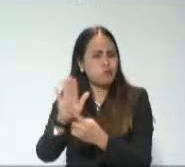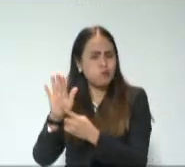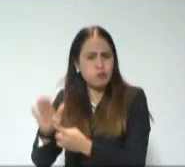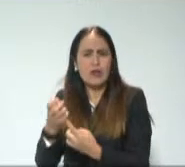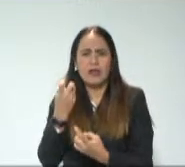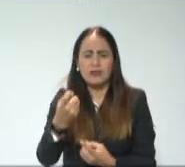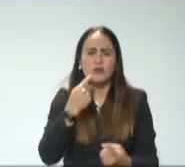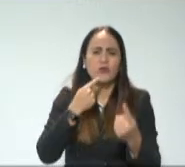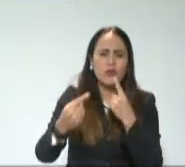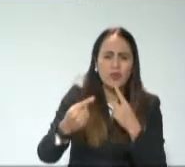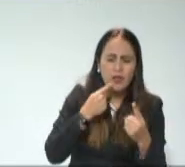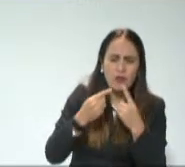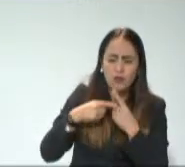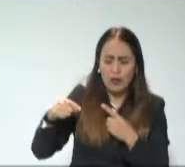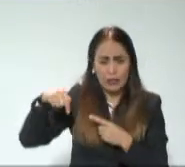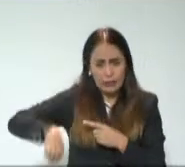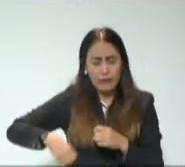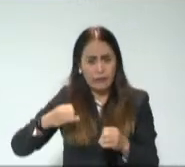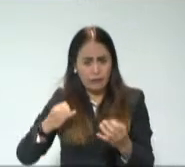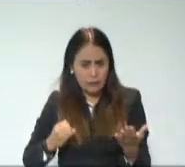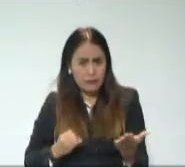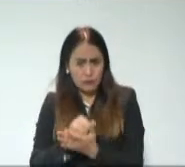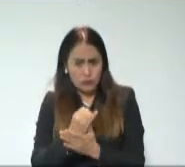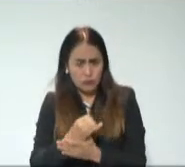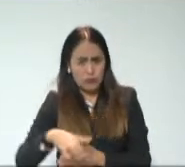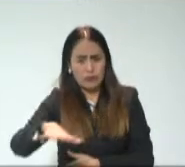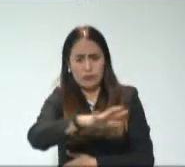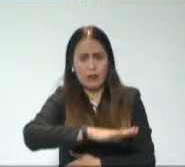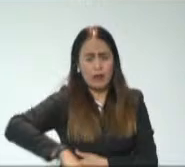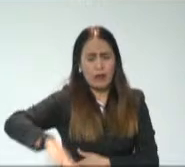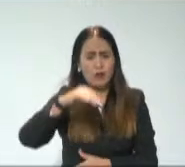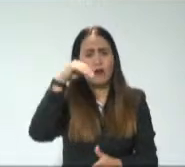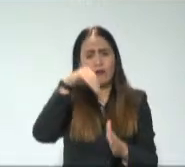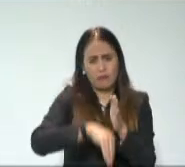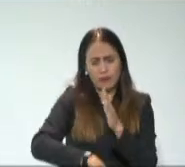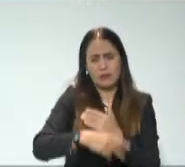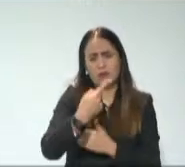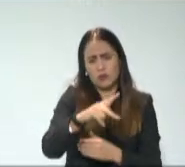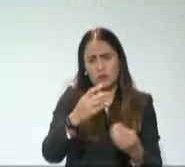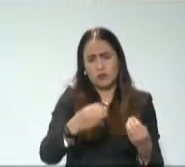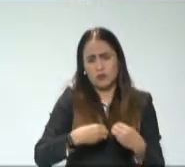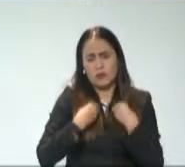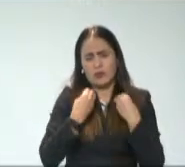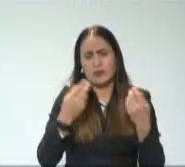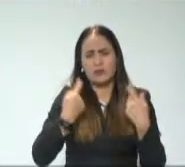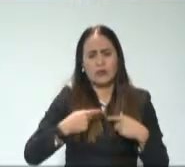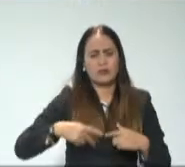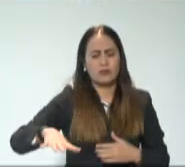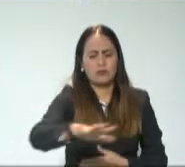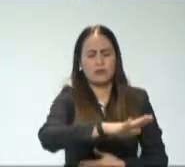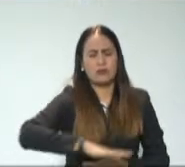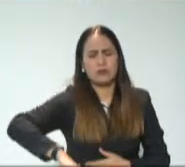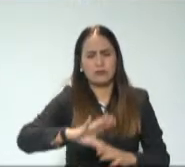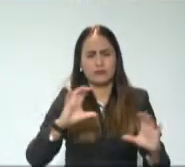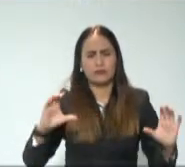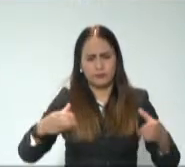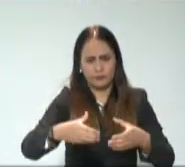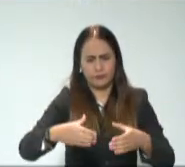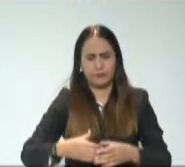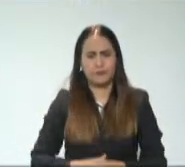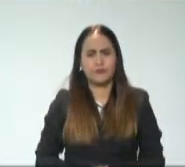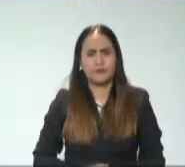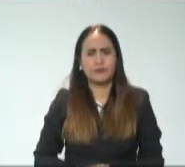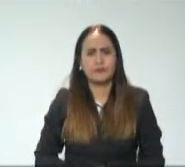informado sobre las decisiones que afectan eh a sus vidas o las vidas de todas las de toda la población